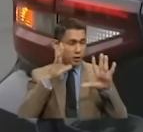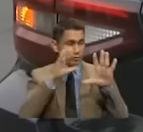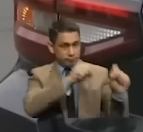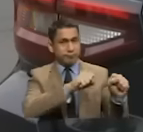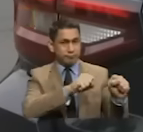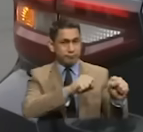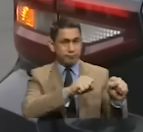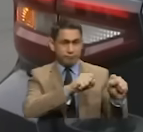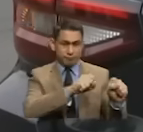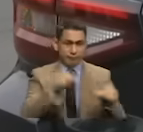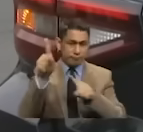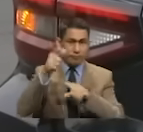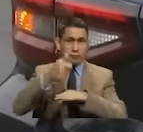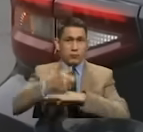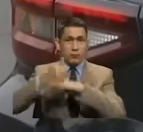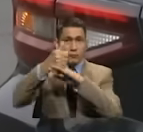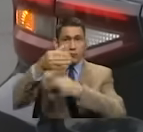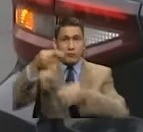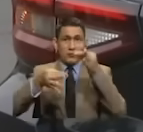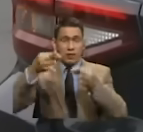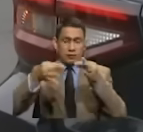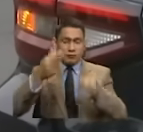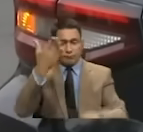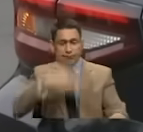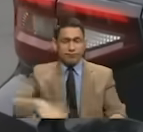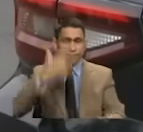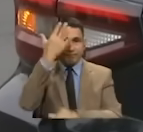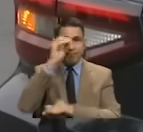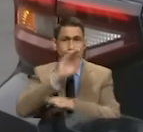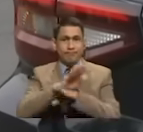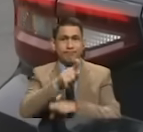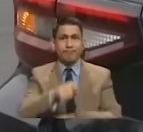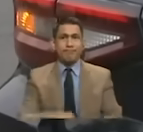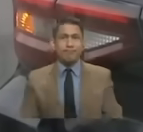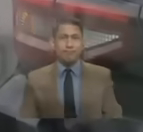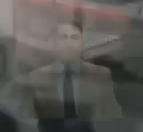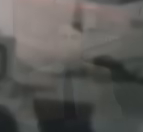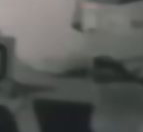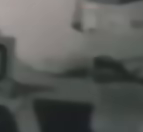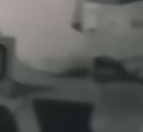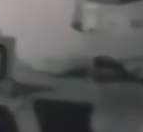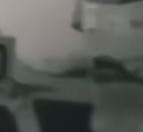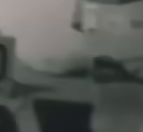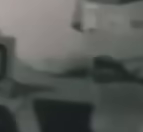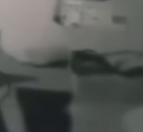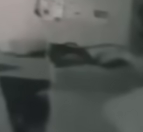autoridad competente. Con esta información, regresamos a estudios. Que tengan buenas tardes.